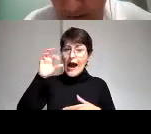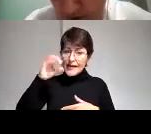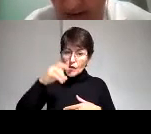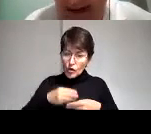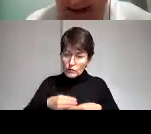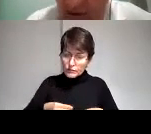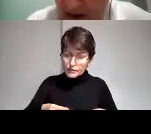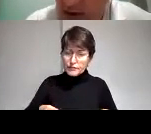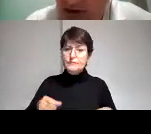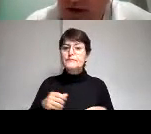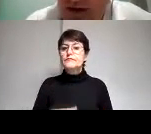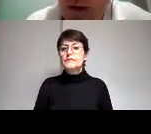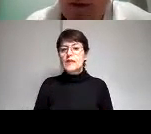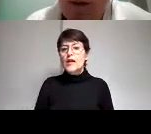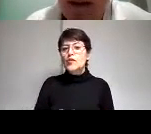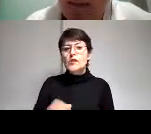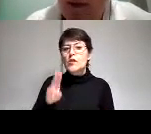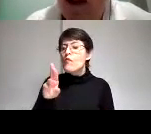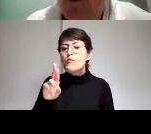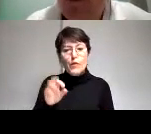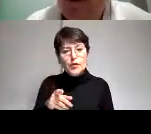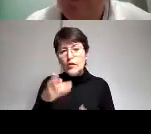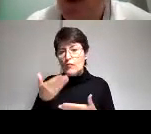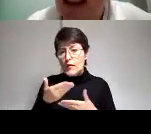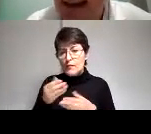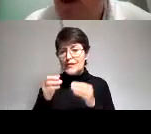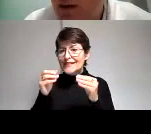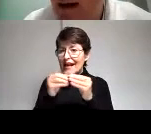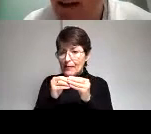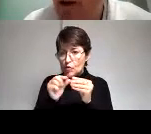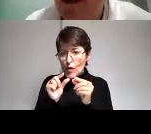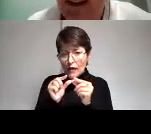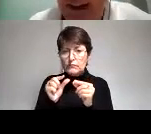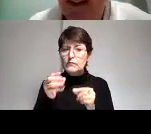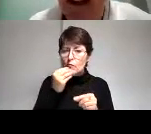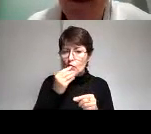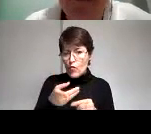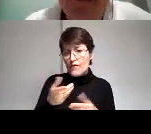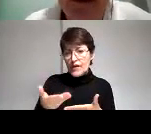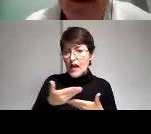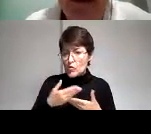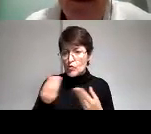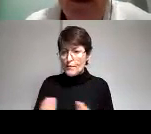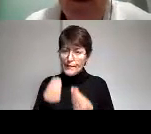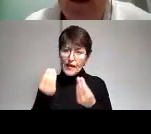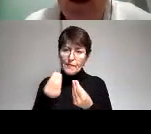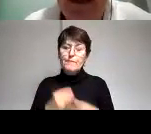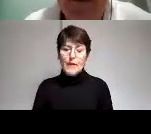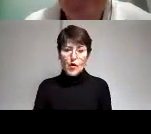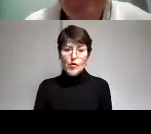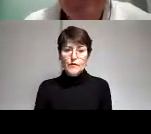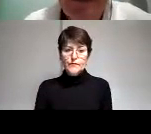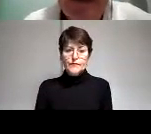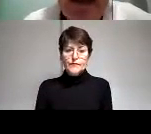tanto, es fundamental que cualquier probiótico que tomemos tenga una microencapsulación que asegure que llegue donde realmente nos interesa, que es a la zona